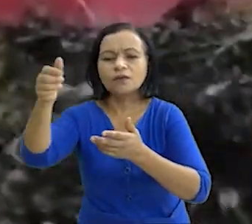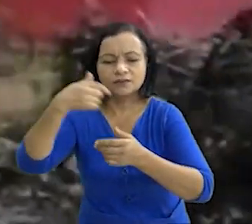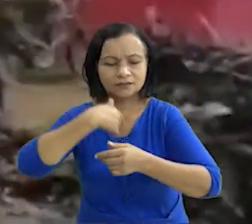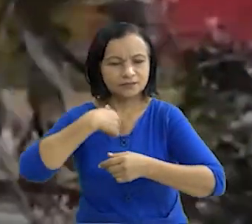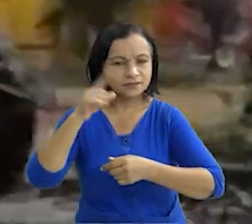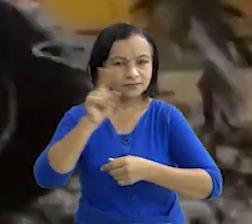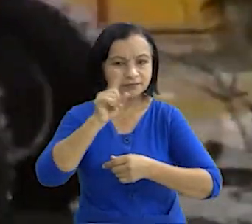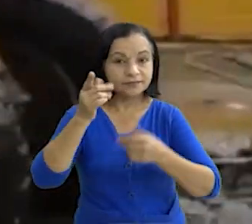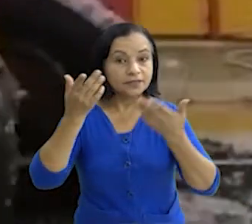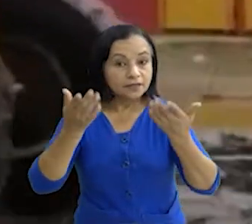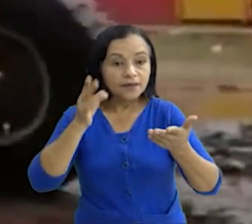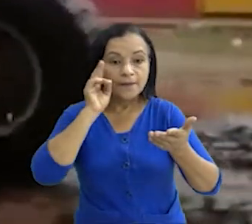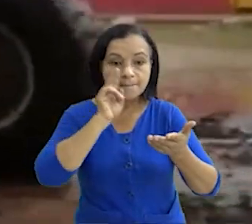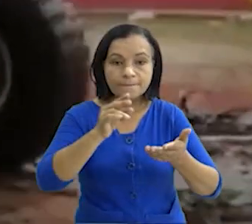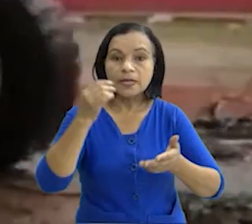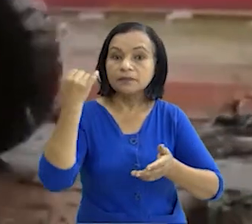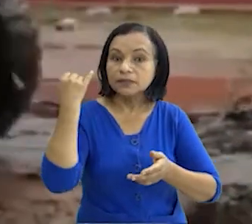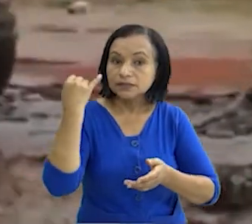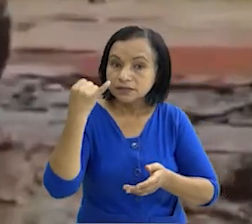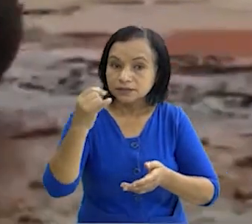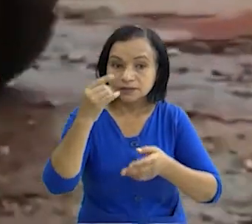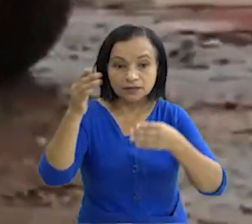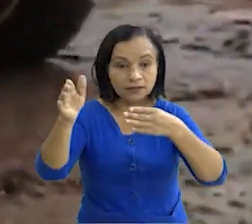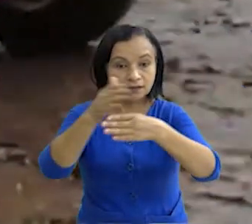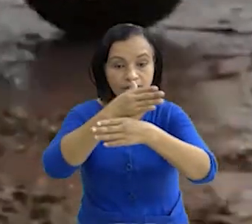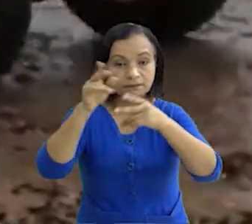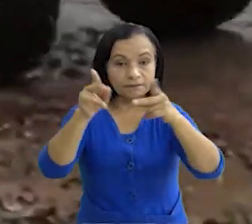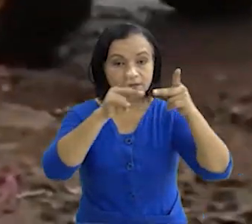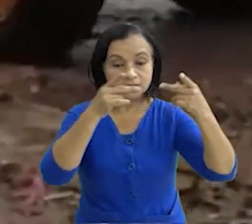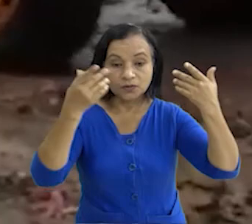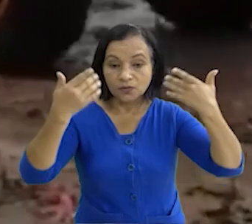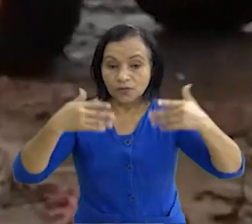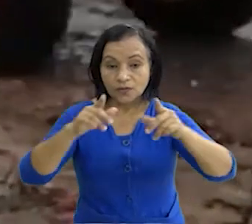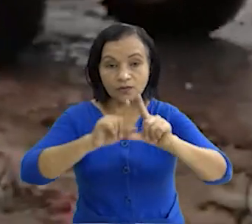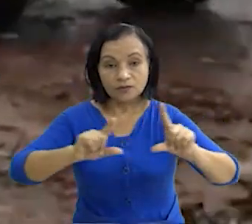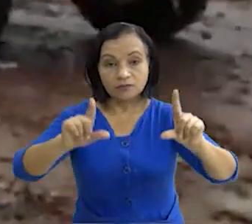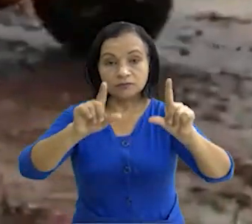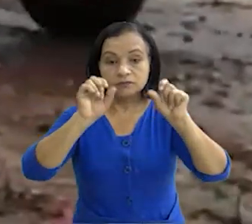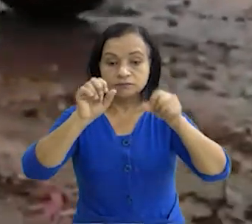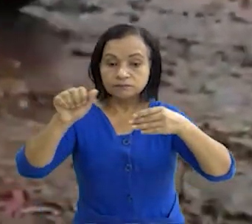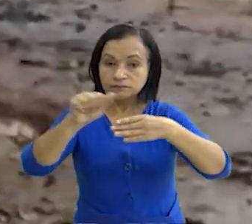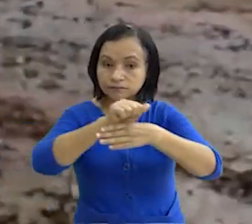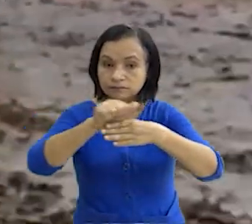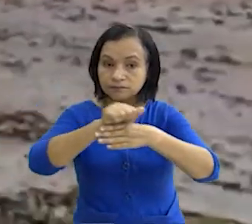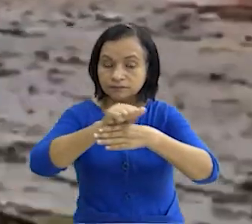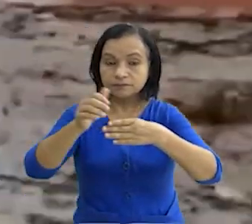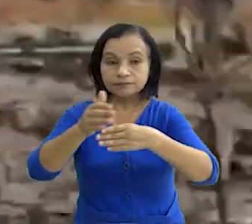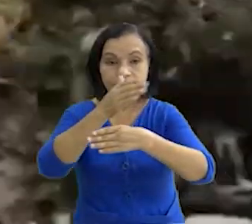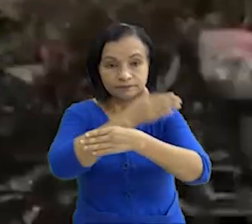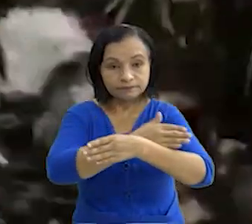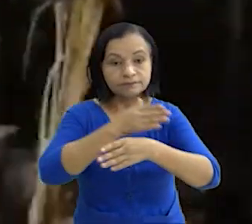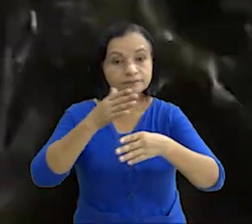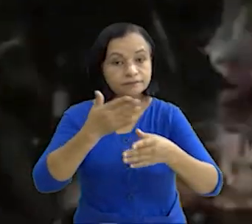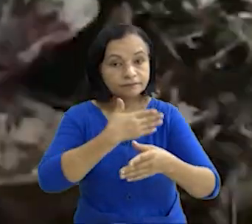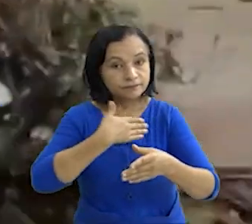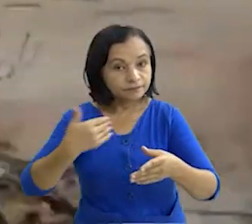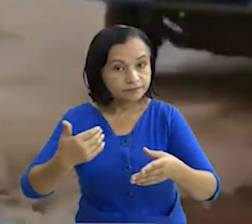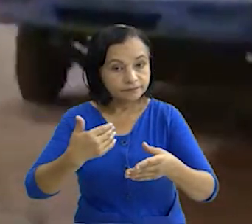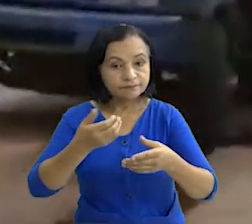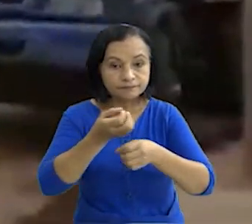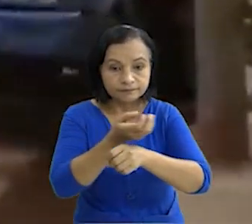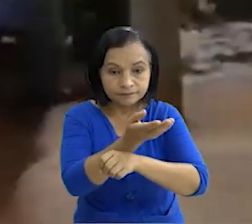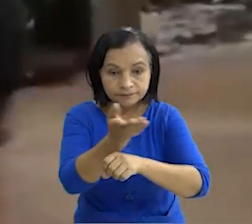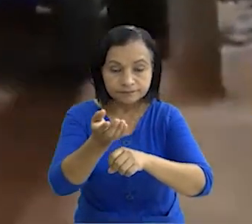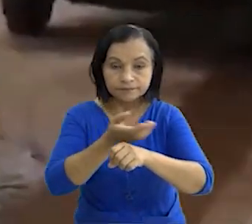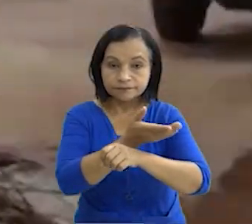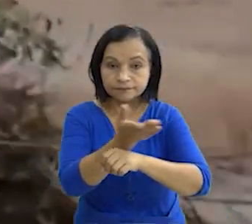mí. Y nosotros vemos que sí le ocurre a cualquier persona, en cualquier lugar, y que ya estamos preparados en Juigalpa para eso. Entonces, el convencimiento